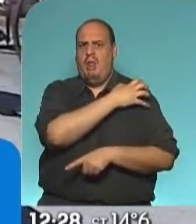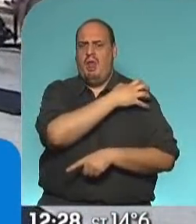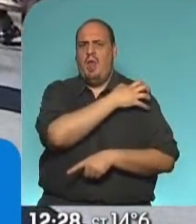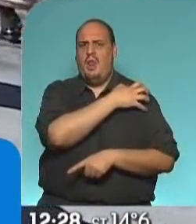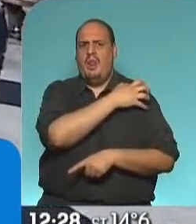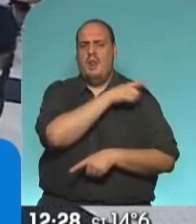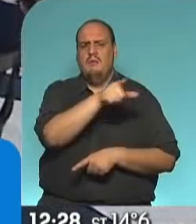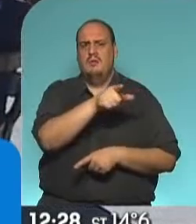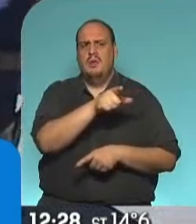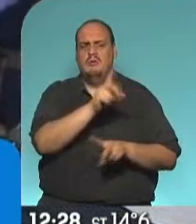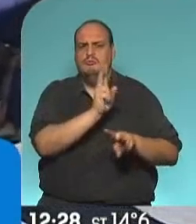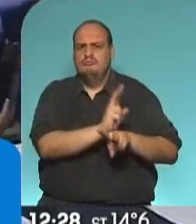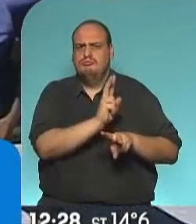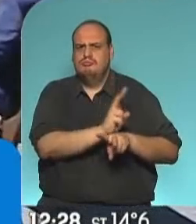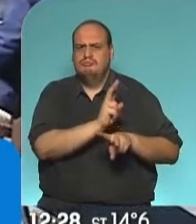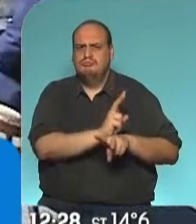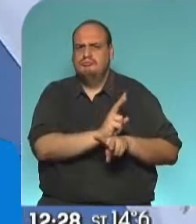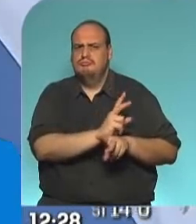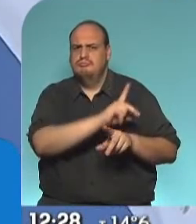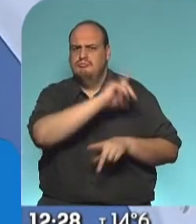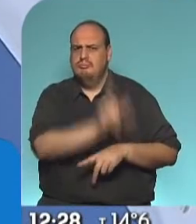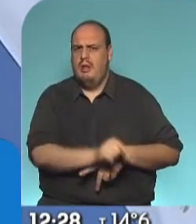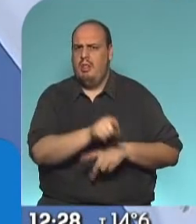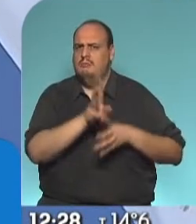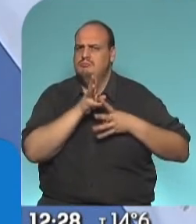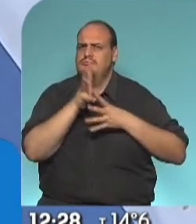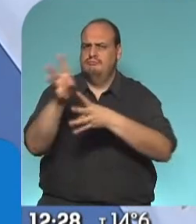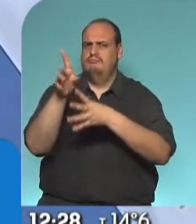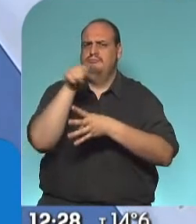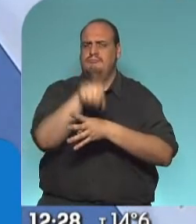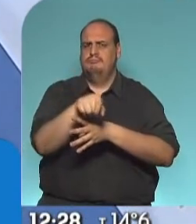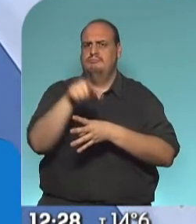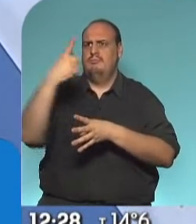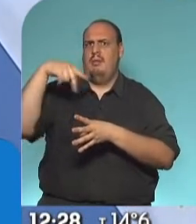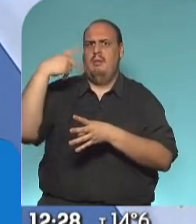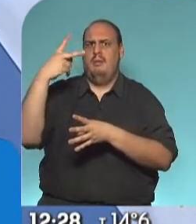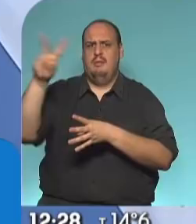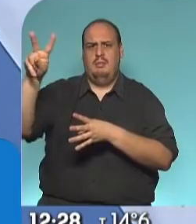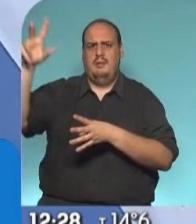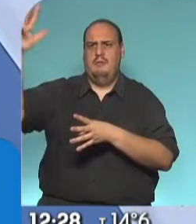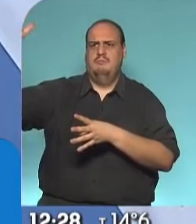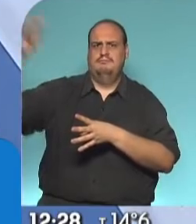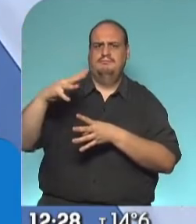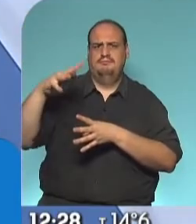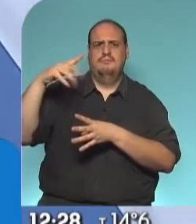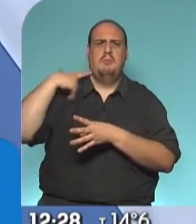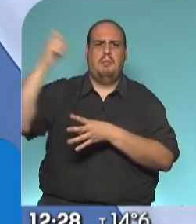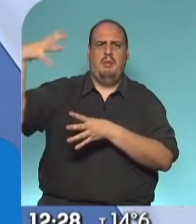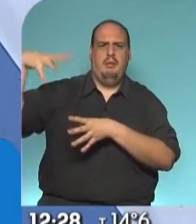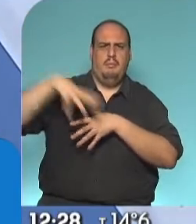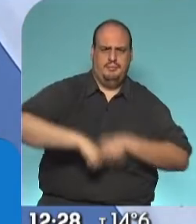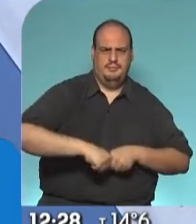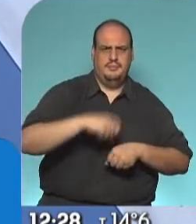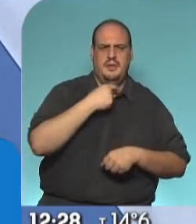para salir en defensa de la patria cuando era asediada por el colonialismo español.